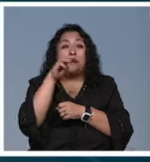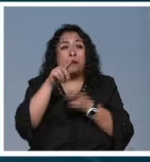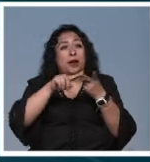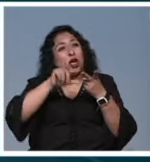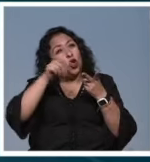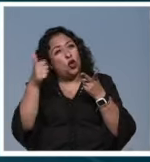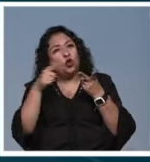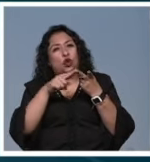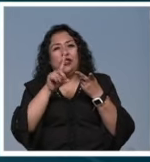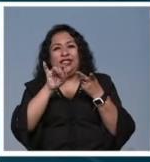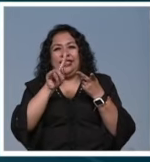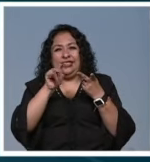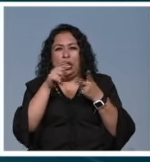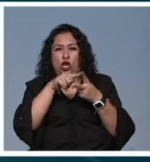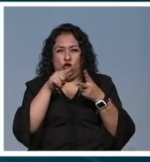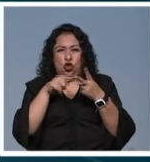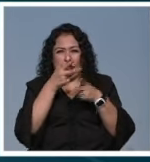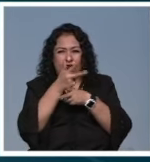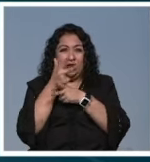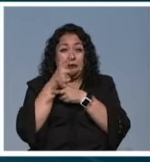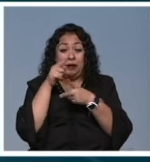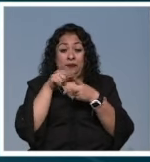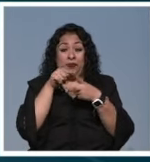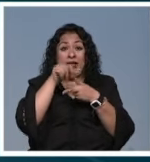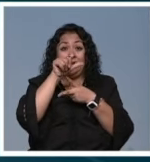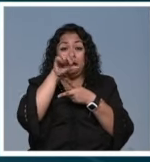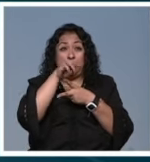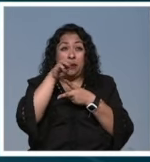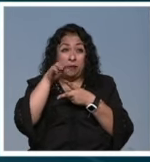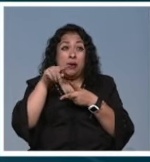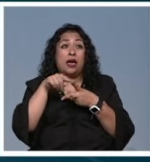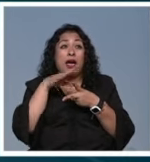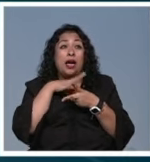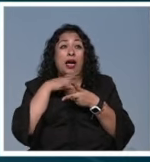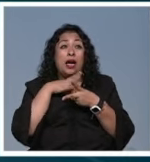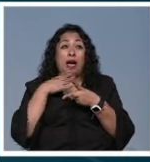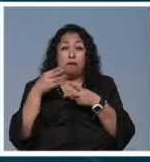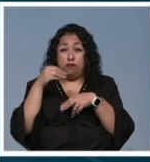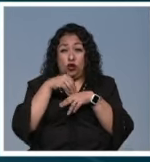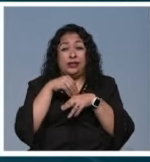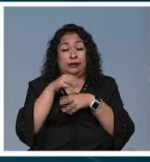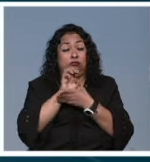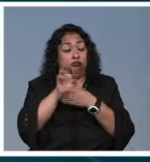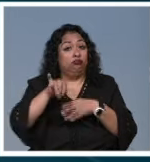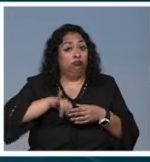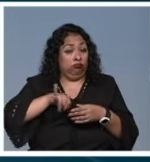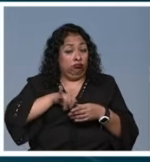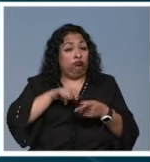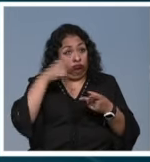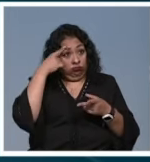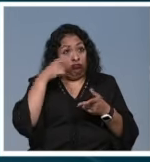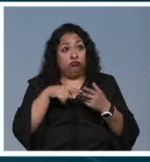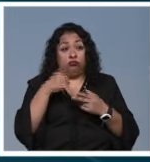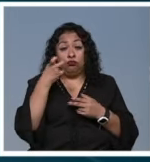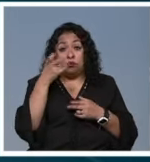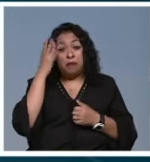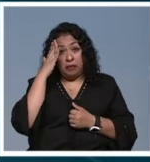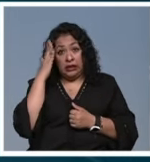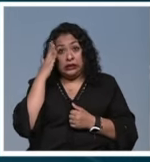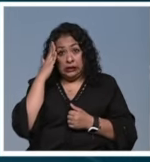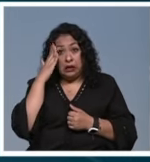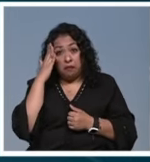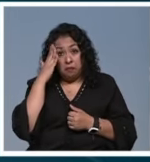parte que es digital. Toda la parte que está en 16 milímetros tiene una puesta en escena muy interesante y creo que uno de los